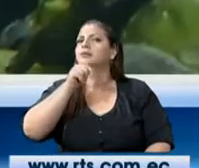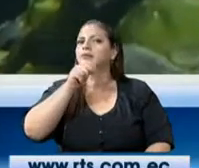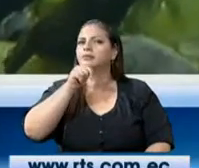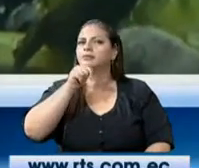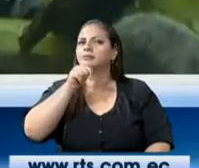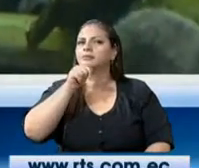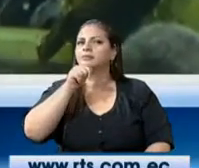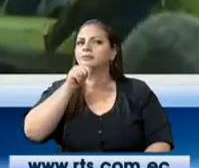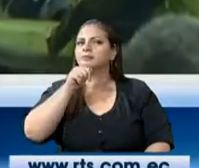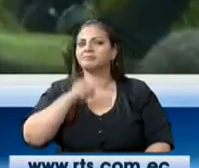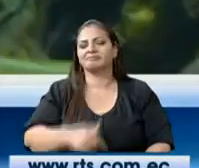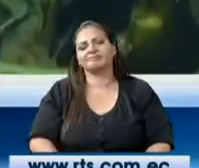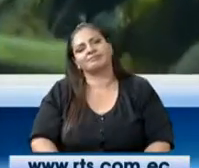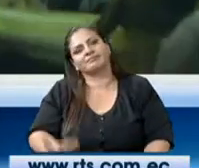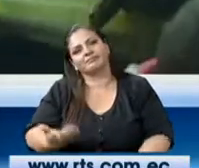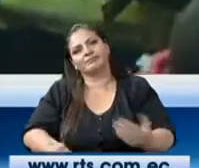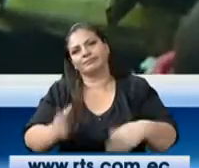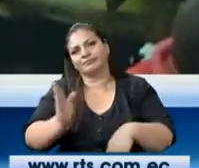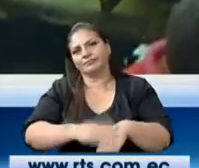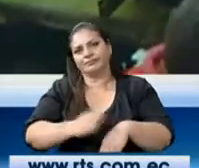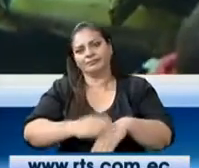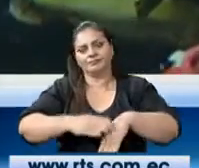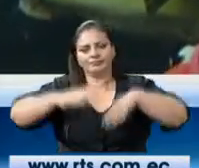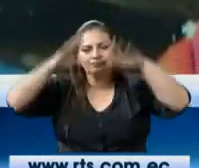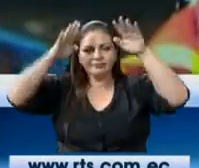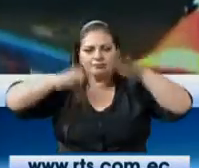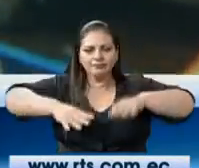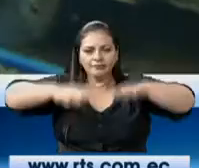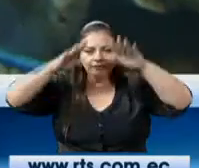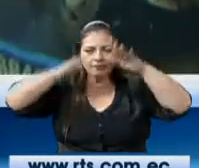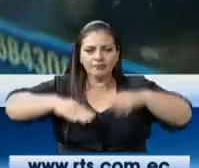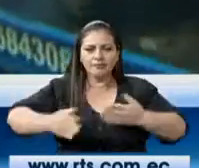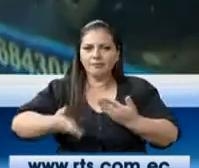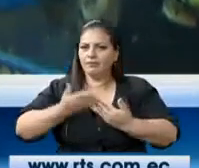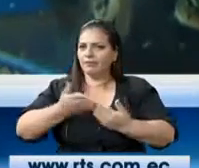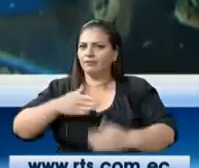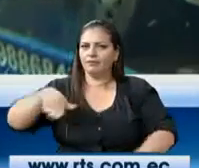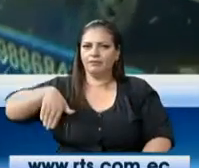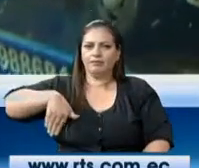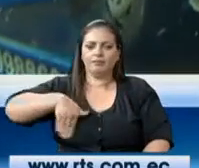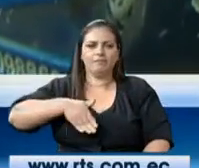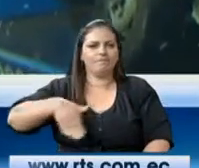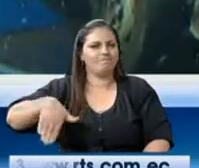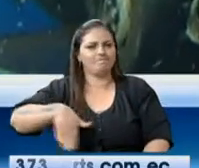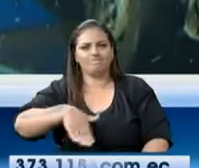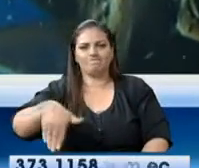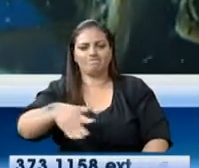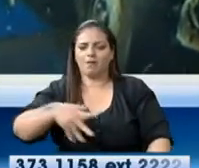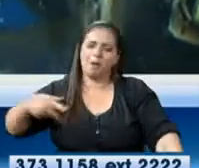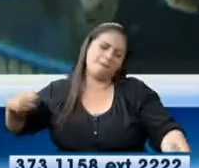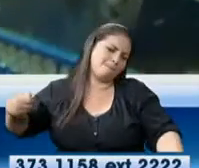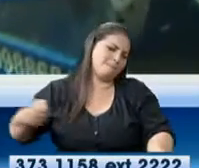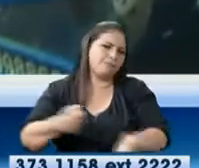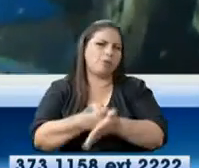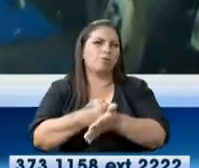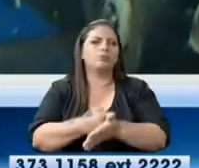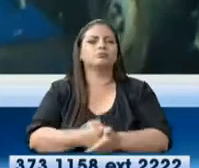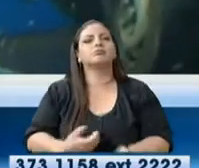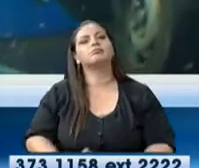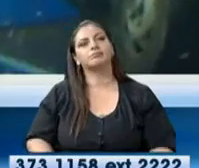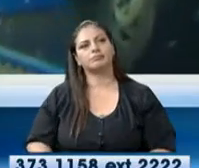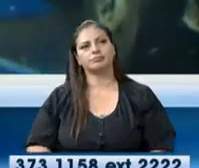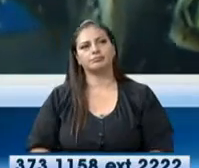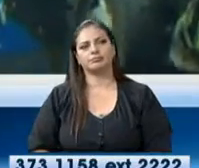cierto que la calzada estaba mojada, jabonosa, resbalosa, y de ahí pues el resto ya tendrá que investigarlo